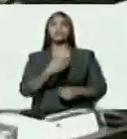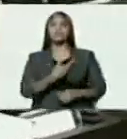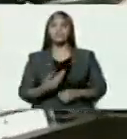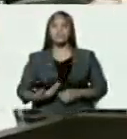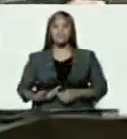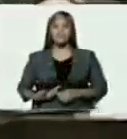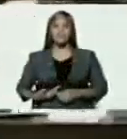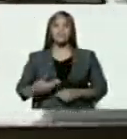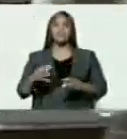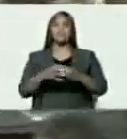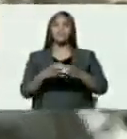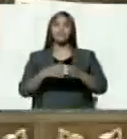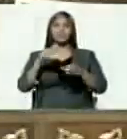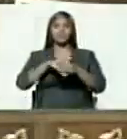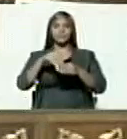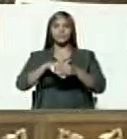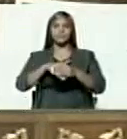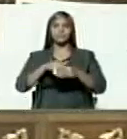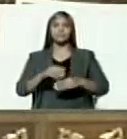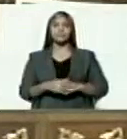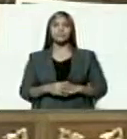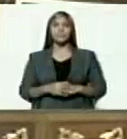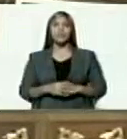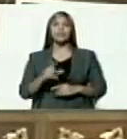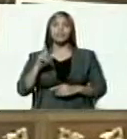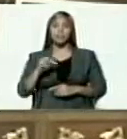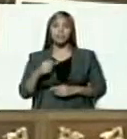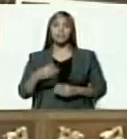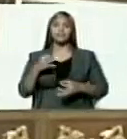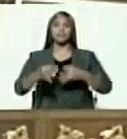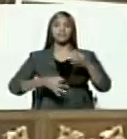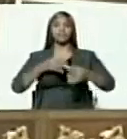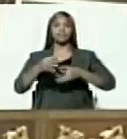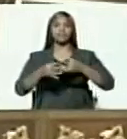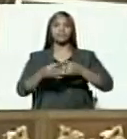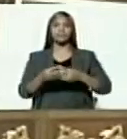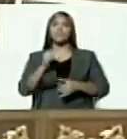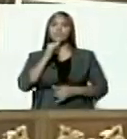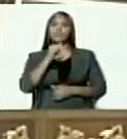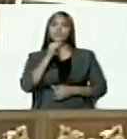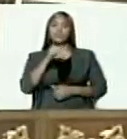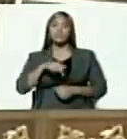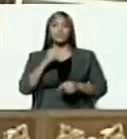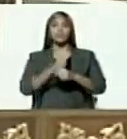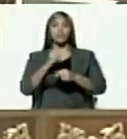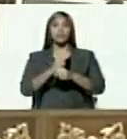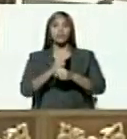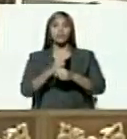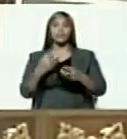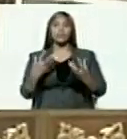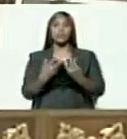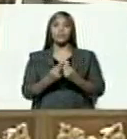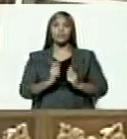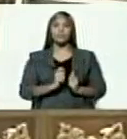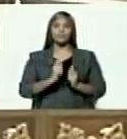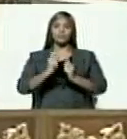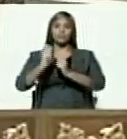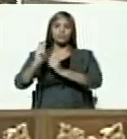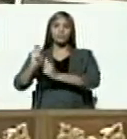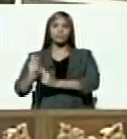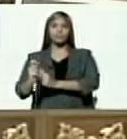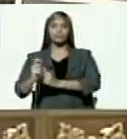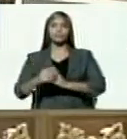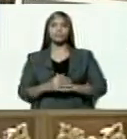Postulaciones Electorales y también dará sus aportes sobre el trabajo que acaba de realizar esta comisión especial designada por el presidente